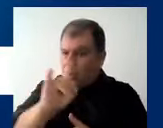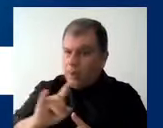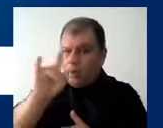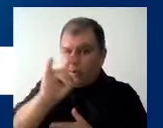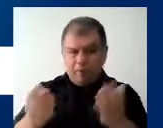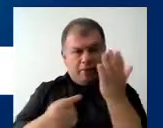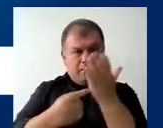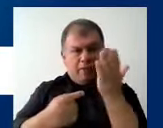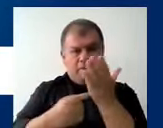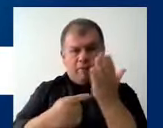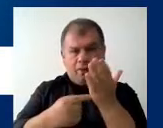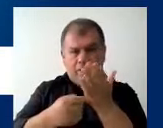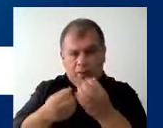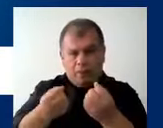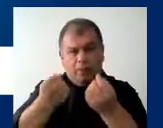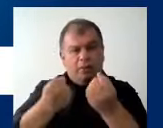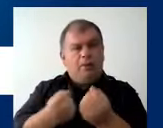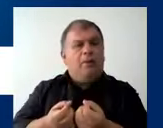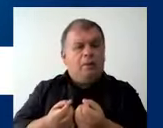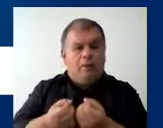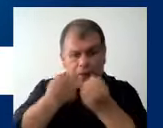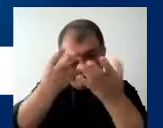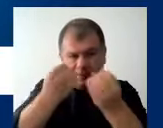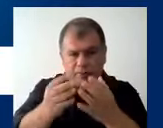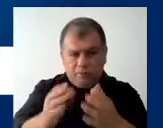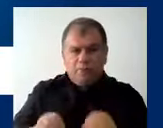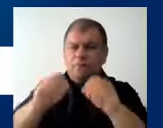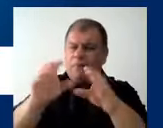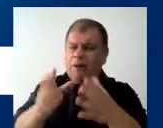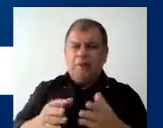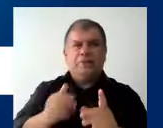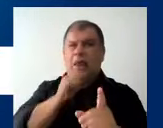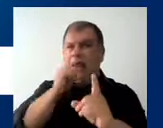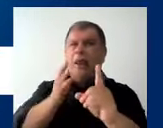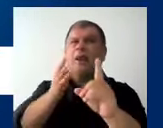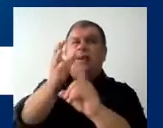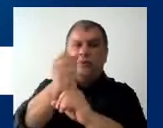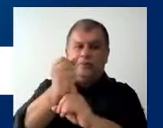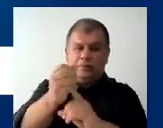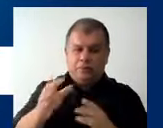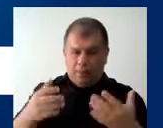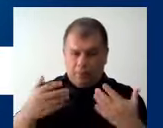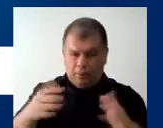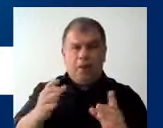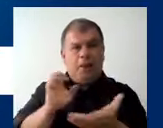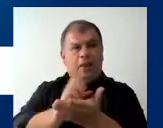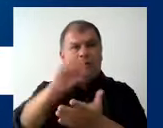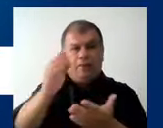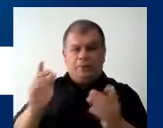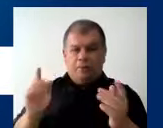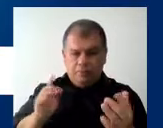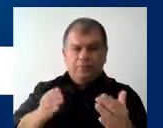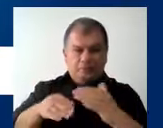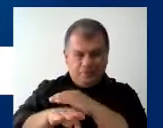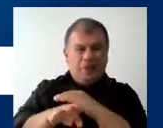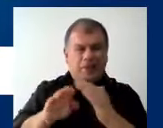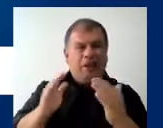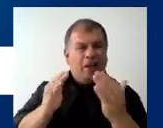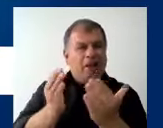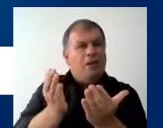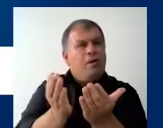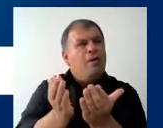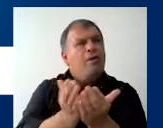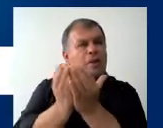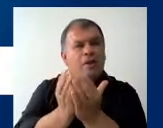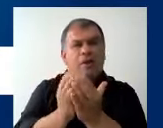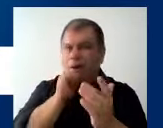las tecnologías de la información plantean mucho más retos, ¿no? O sea, ya de por sí la educación presencial nos plantea retos para